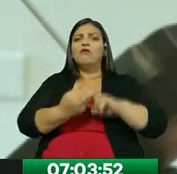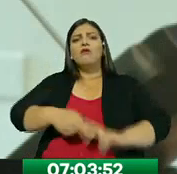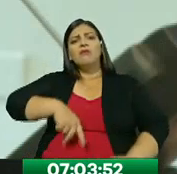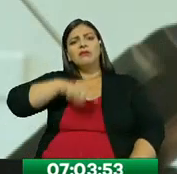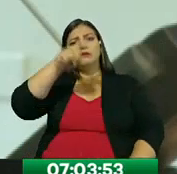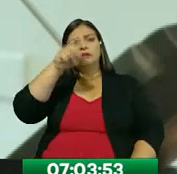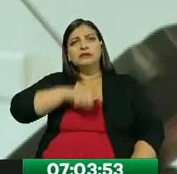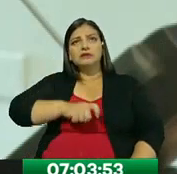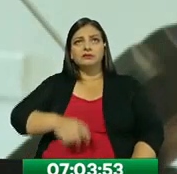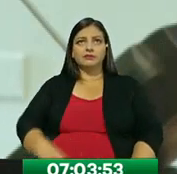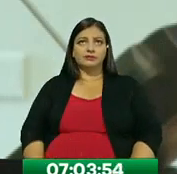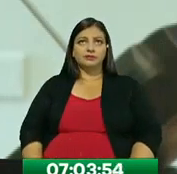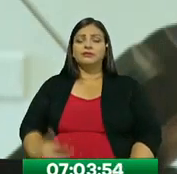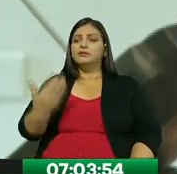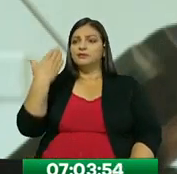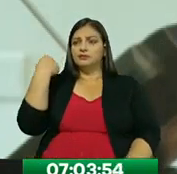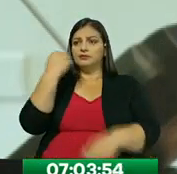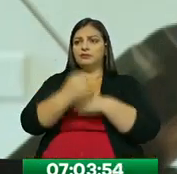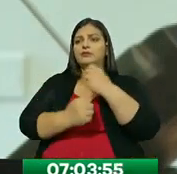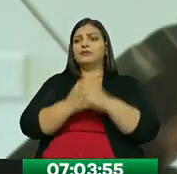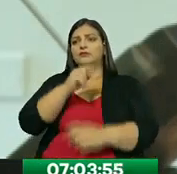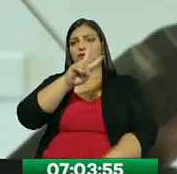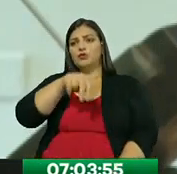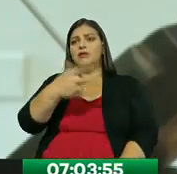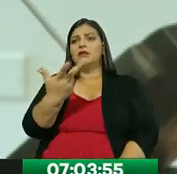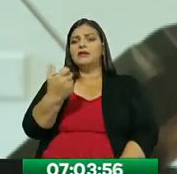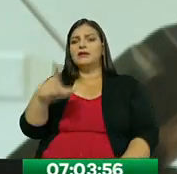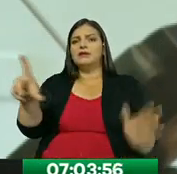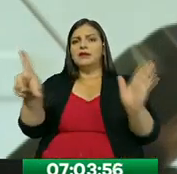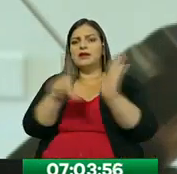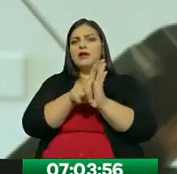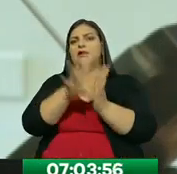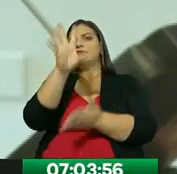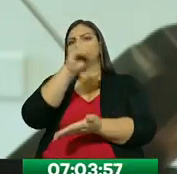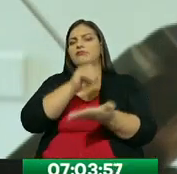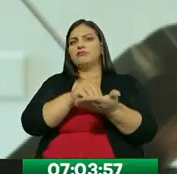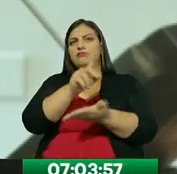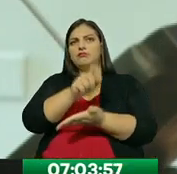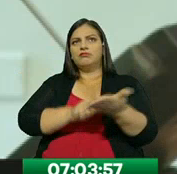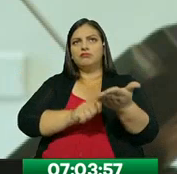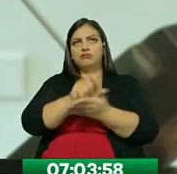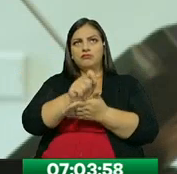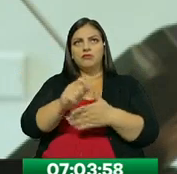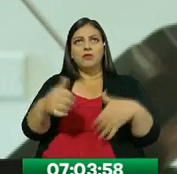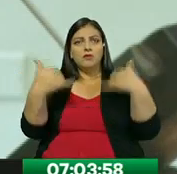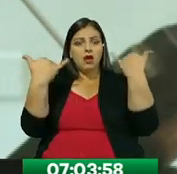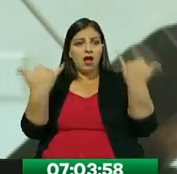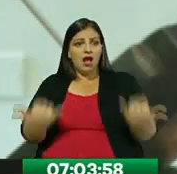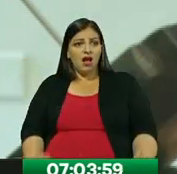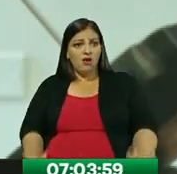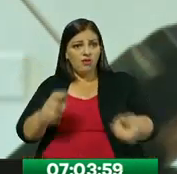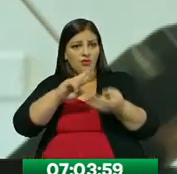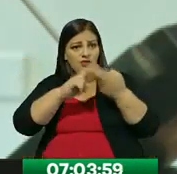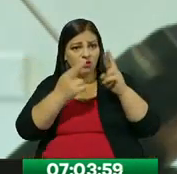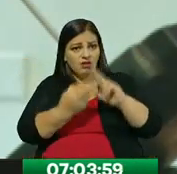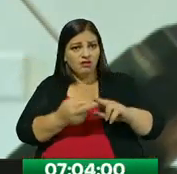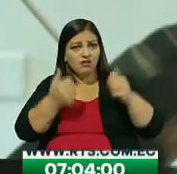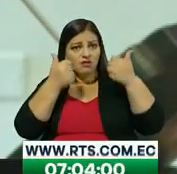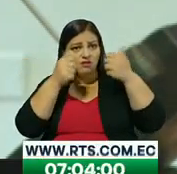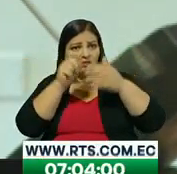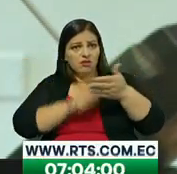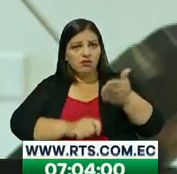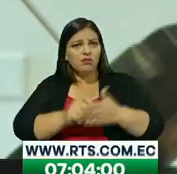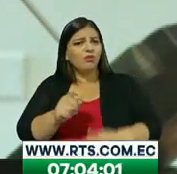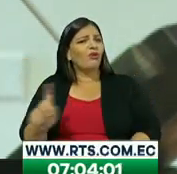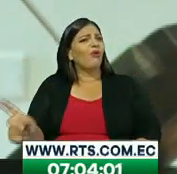no significa de ninguna manera mayores libertades, todo lo contrario, es un verdadero riesgo para los ciudadanos,